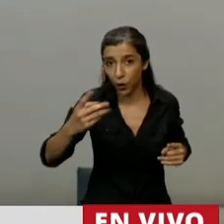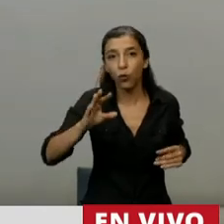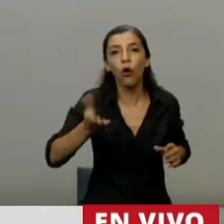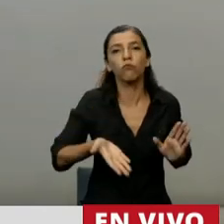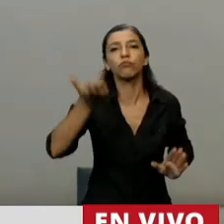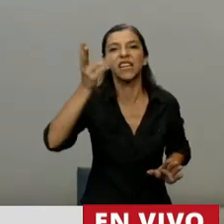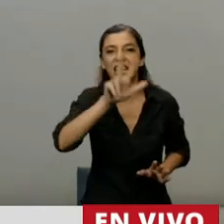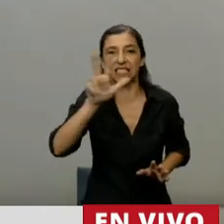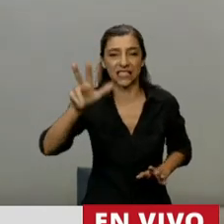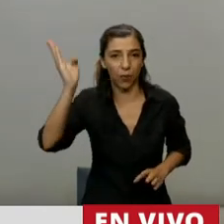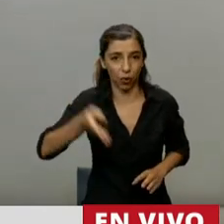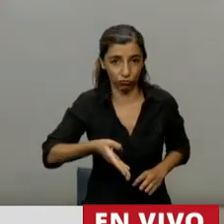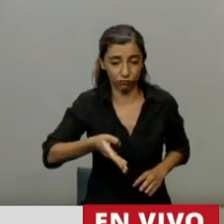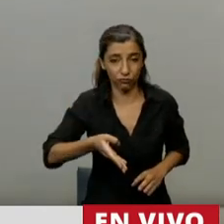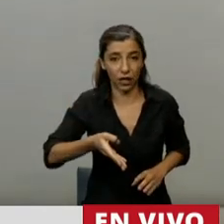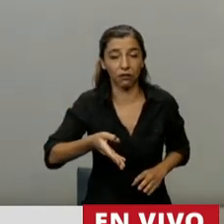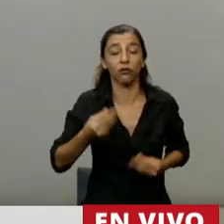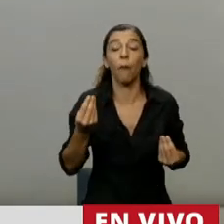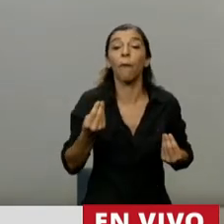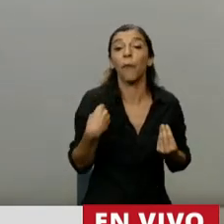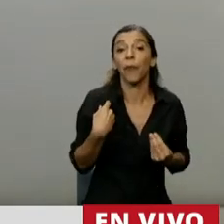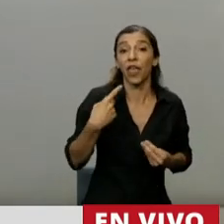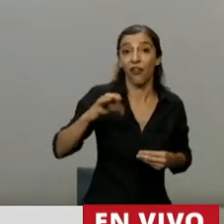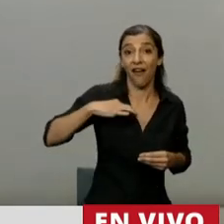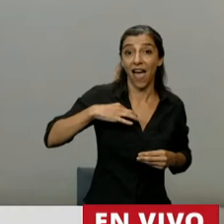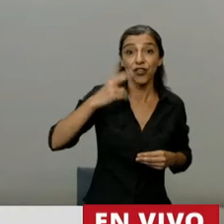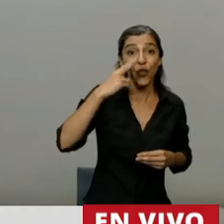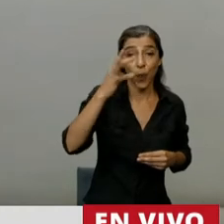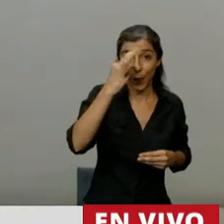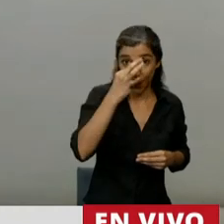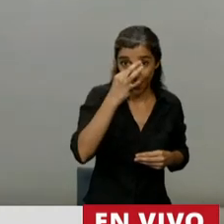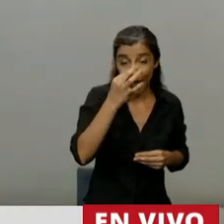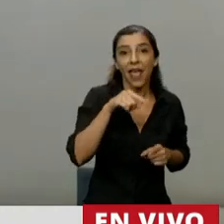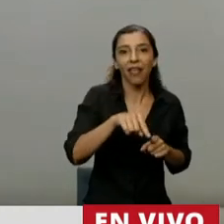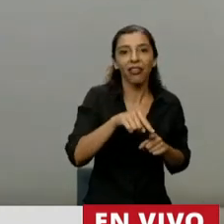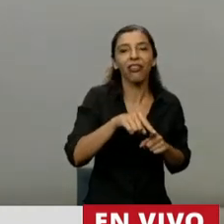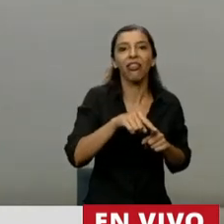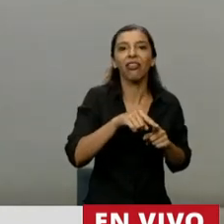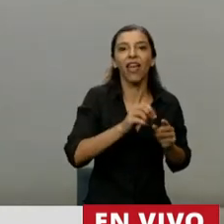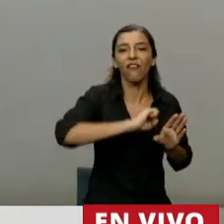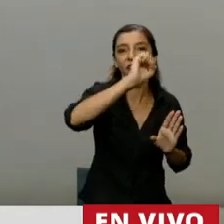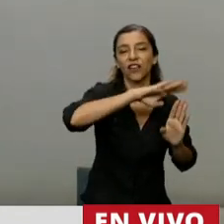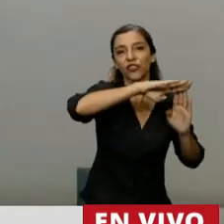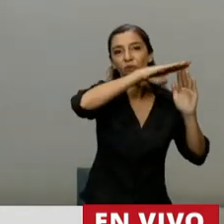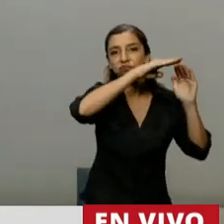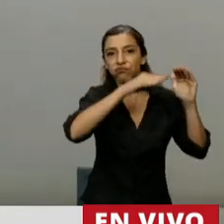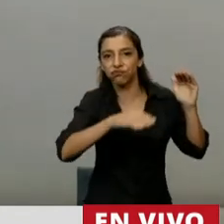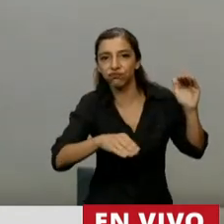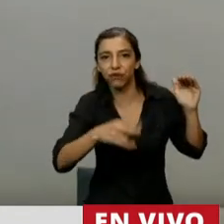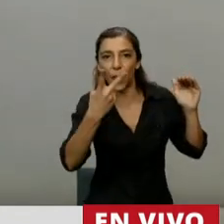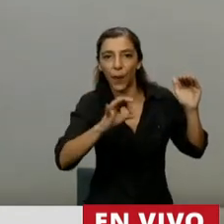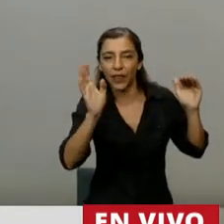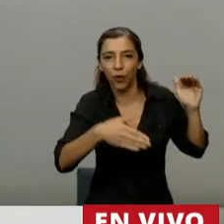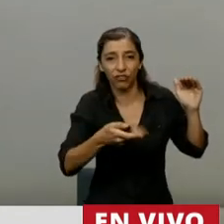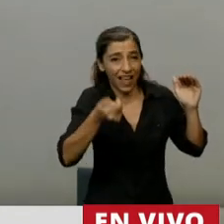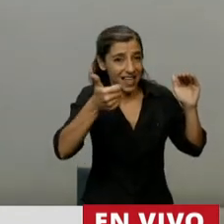Y paradójicamente, a medida que en el 2020 la inflación fue bajando y bajó casi 20 puntos, esas proyecciones de esos